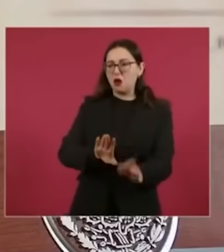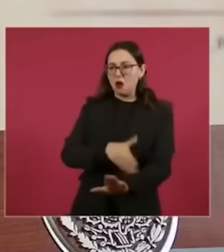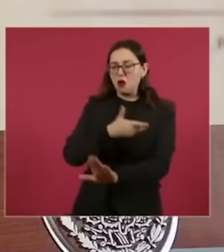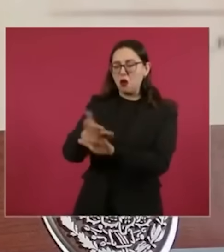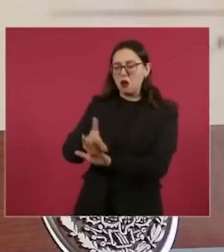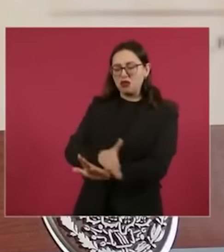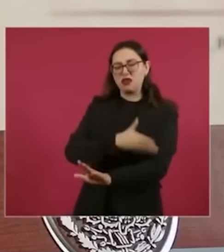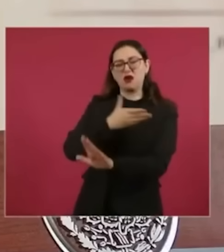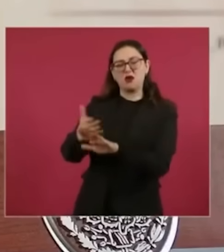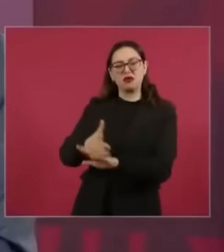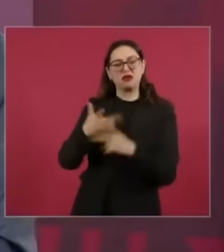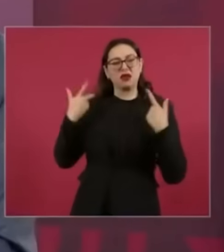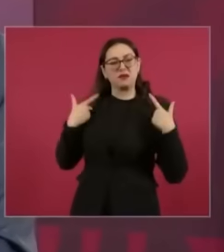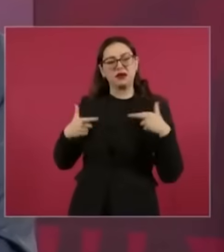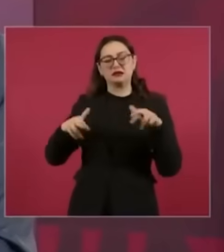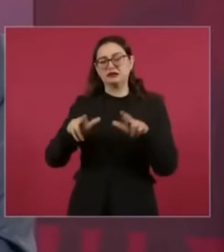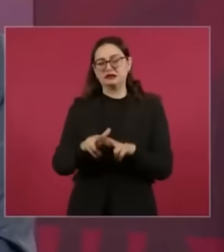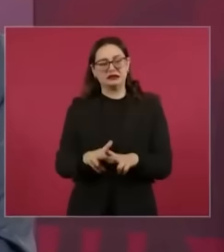Nunca.